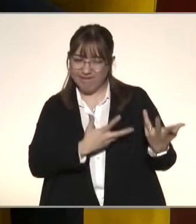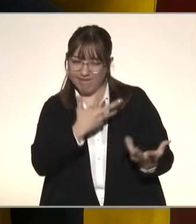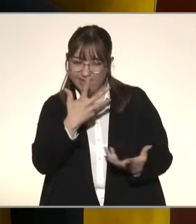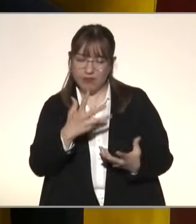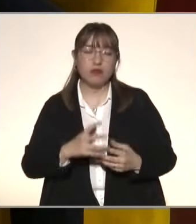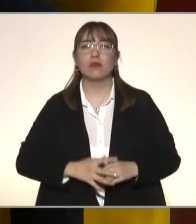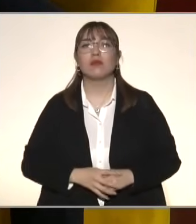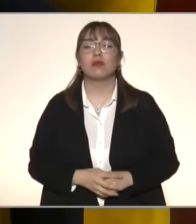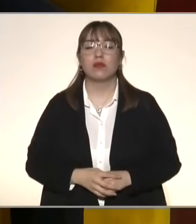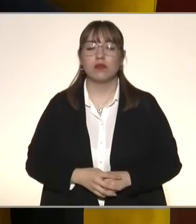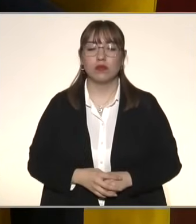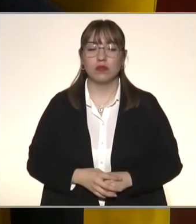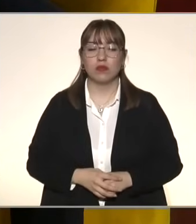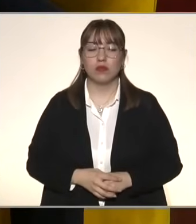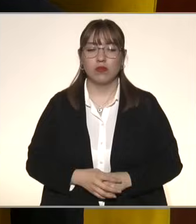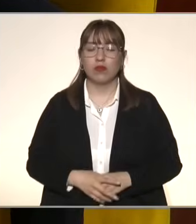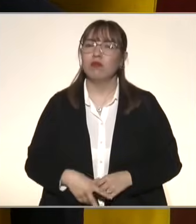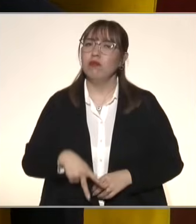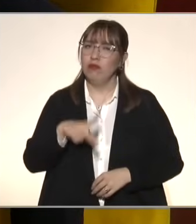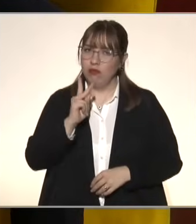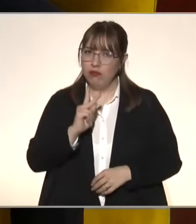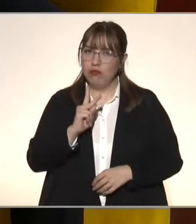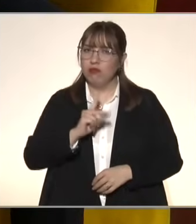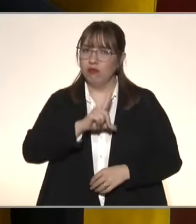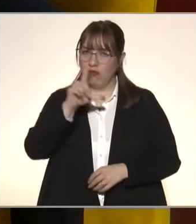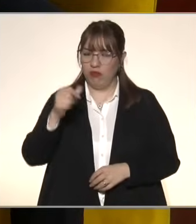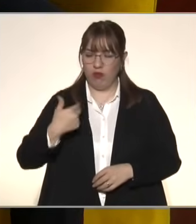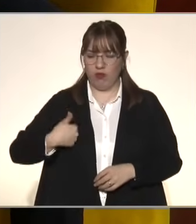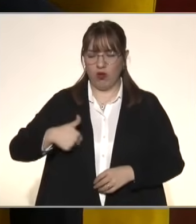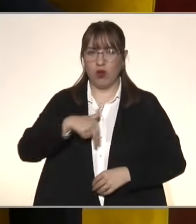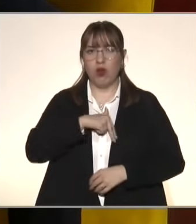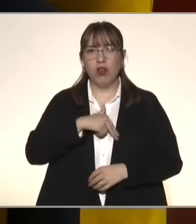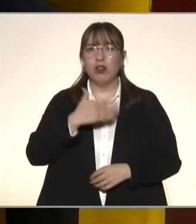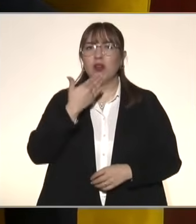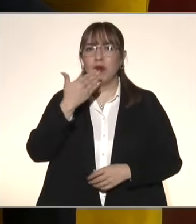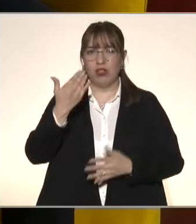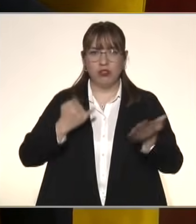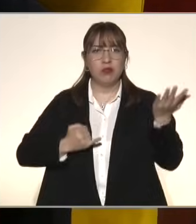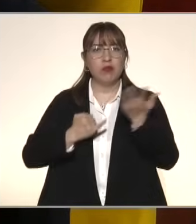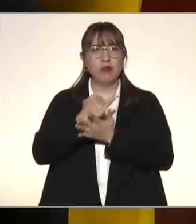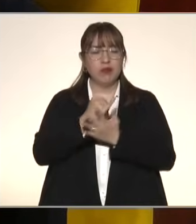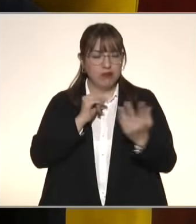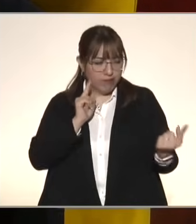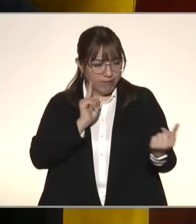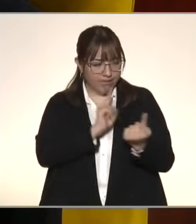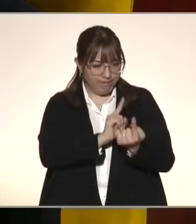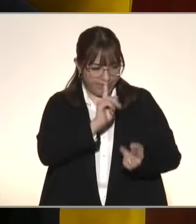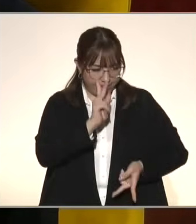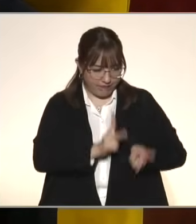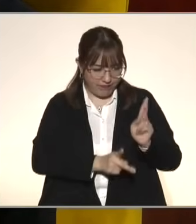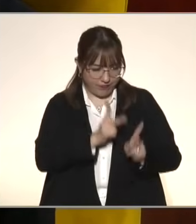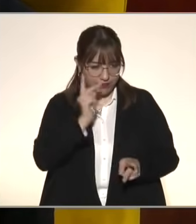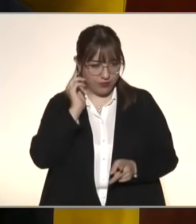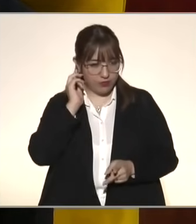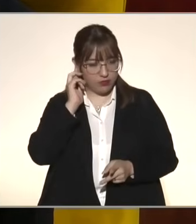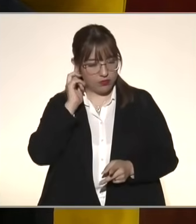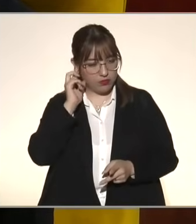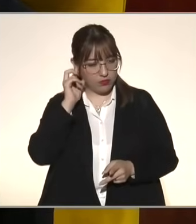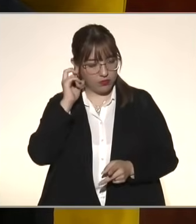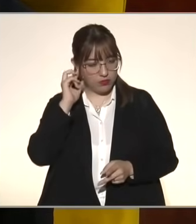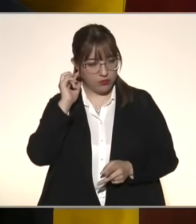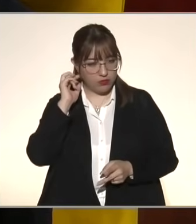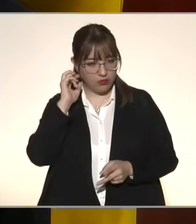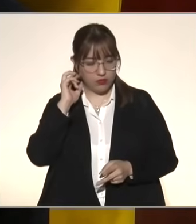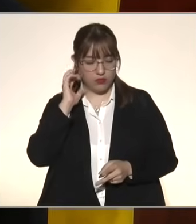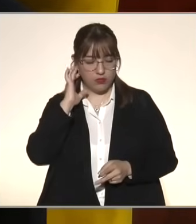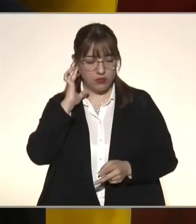siempre tener la disposición para poder hablar o incluso ponerle un momento de pausa a esos problemas y poder